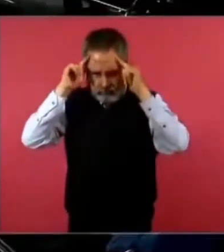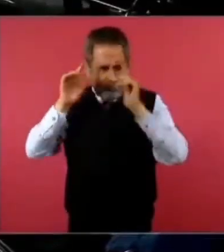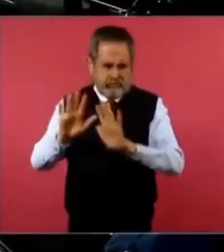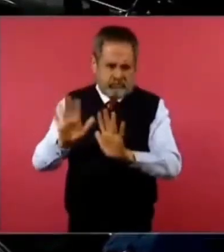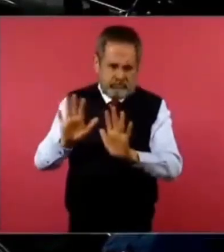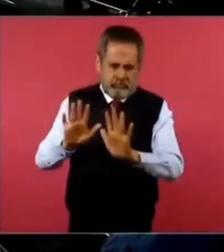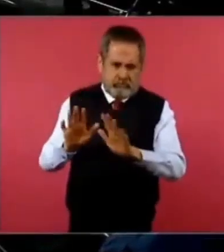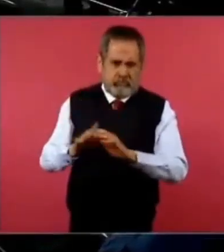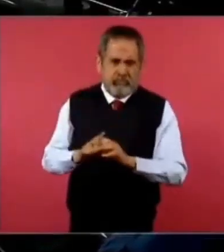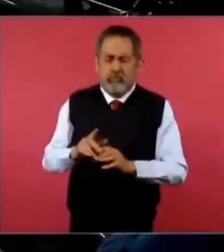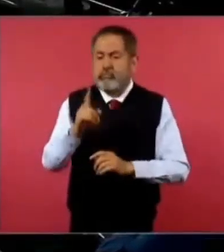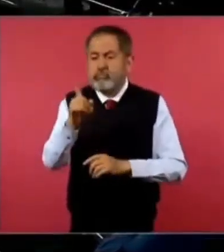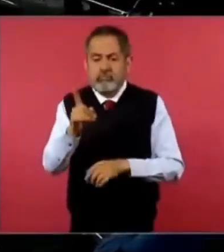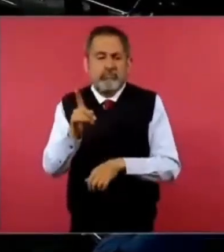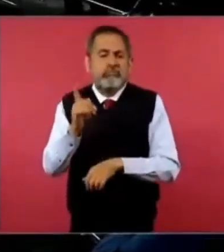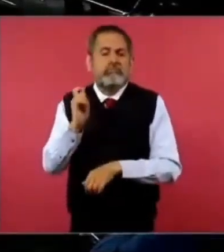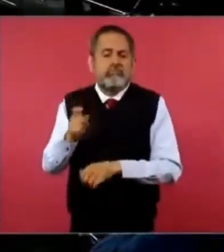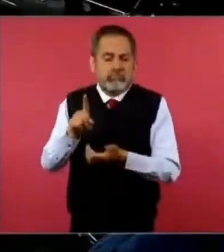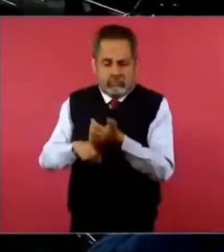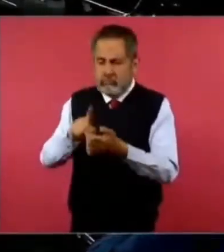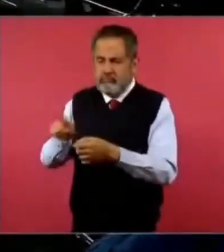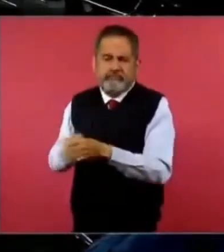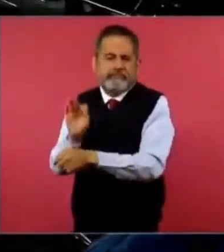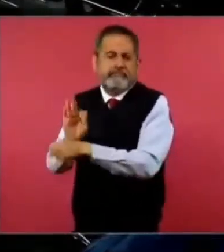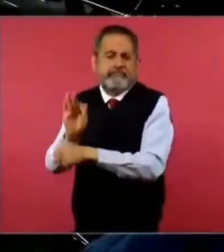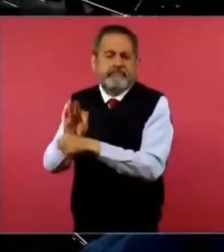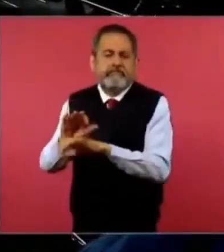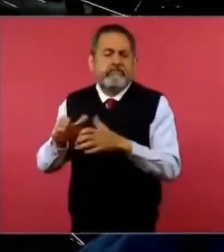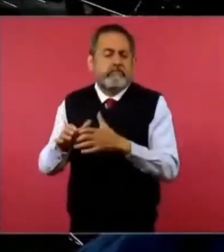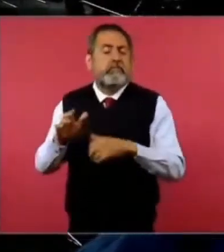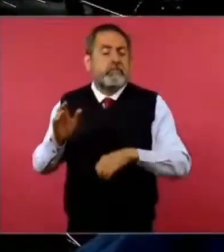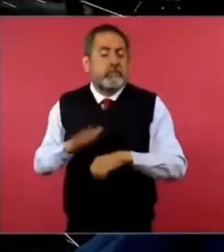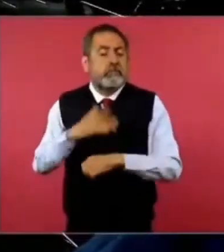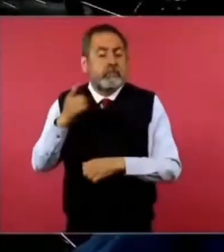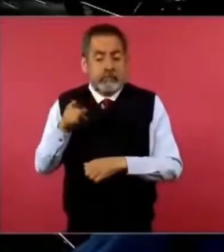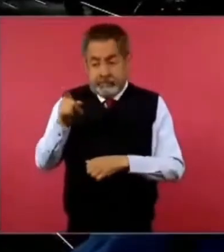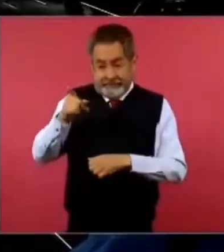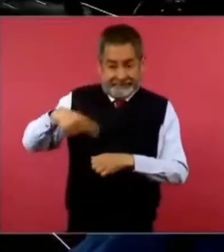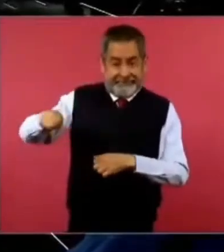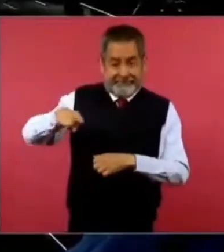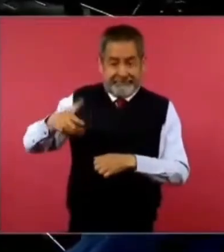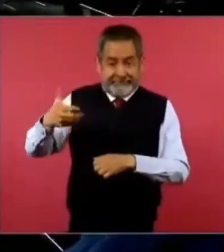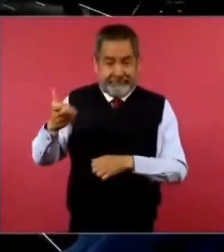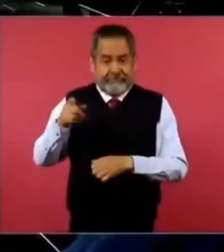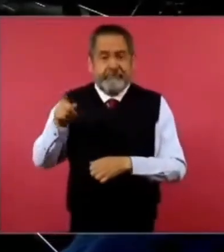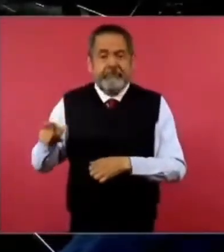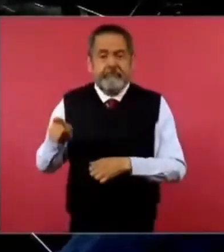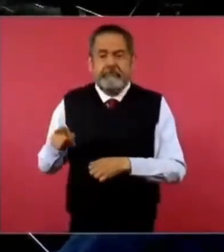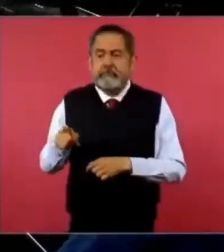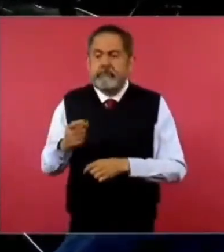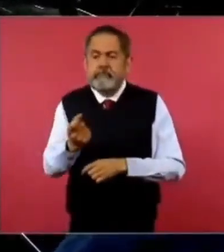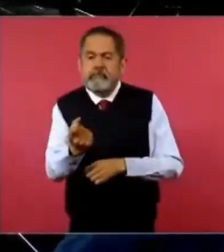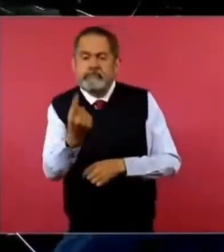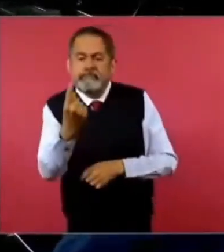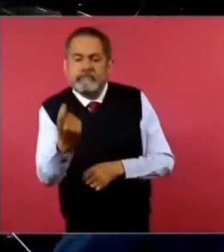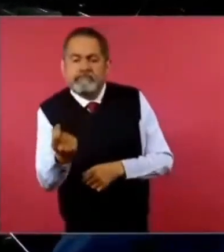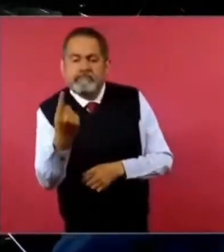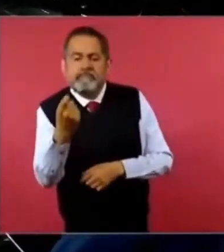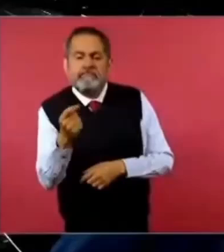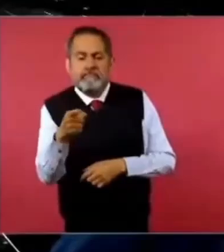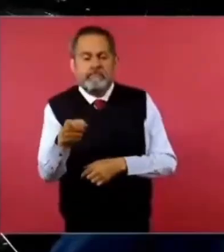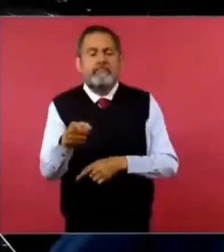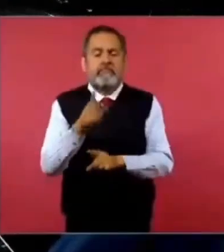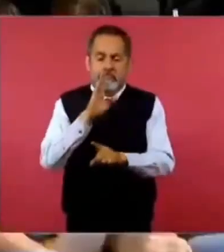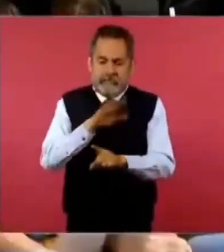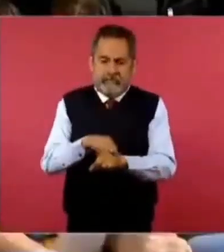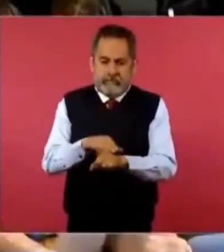dado caso lo estamos defendiendo cuando hay acciones de efectivos del Ejército